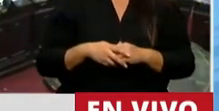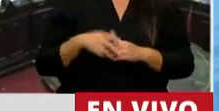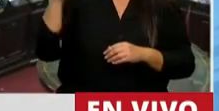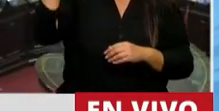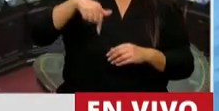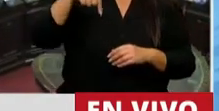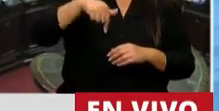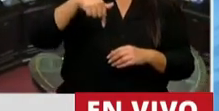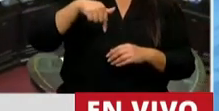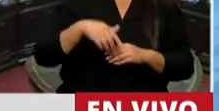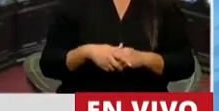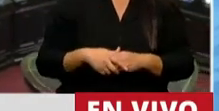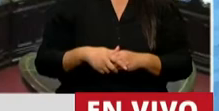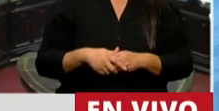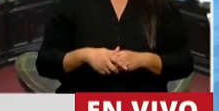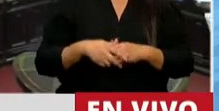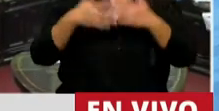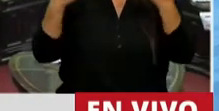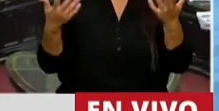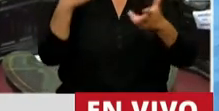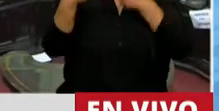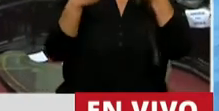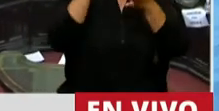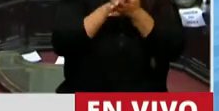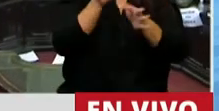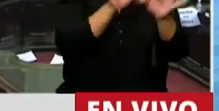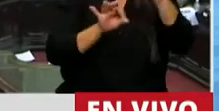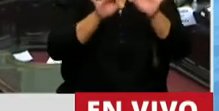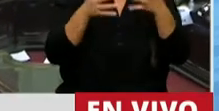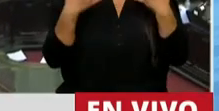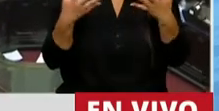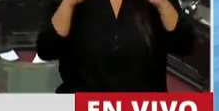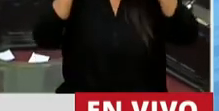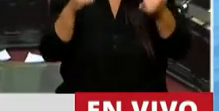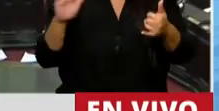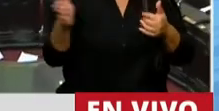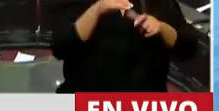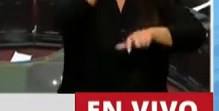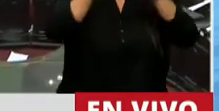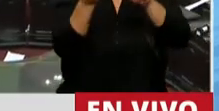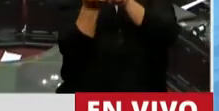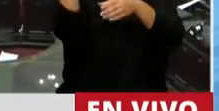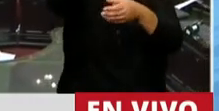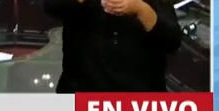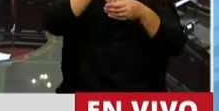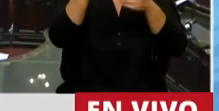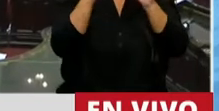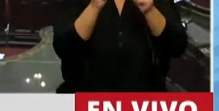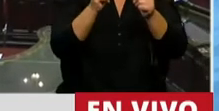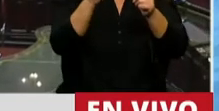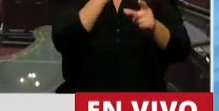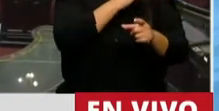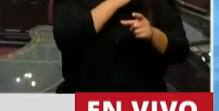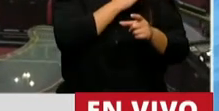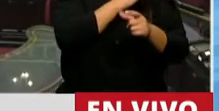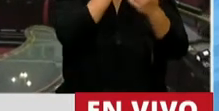Hoy esto, que estemos tratando este proyecto, por supuesto que para todos los que participamos o formamos parte del sistema